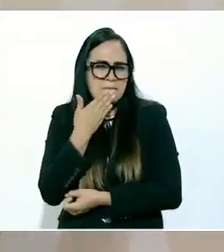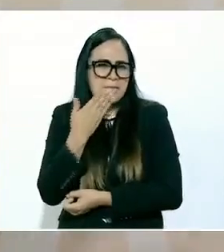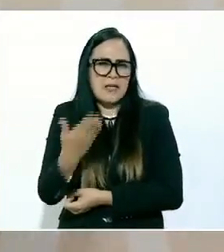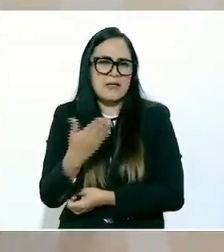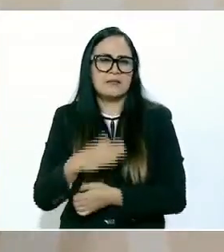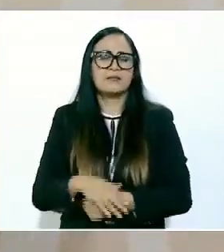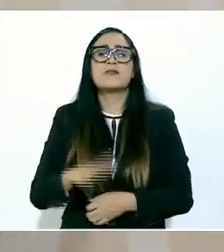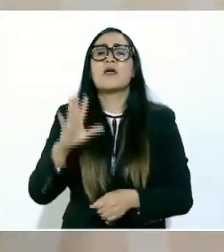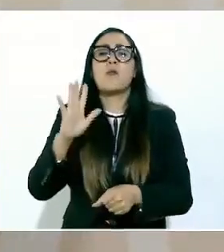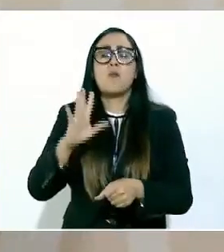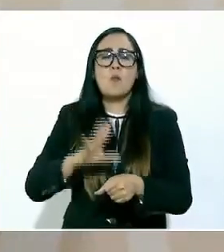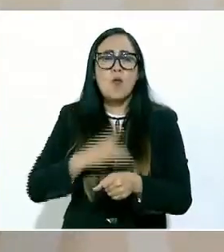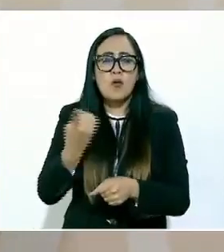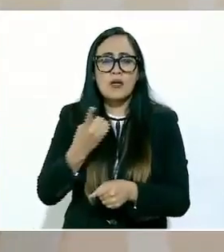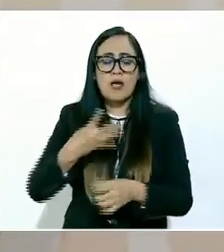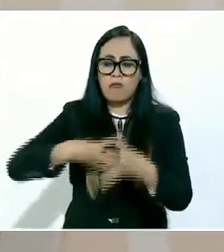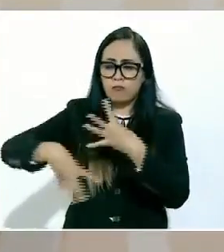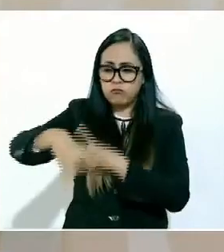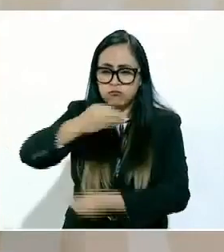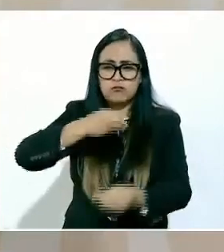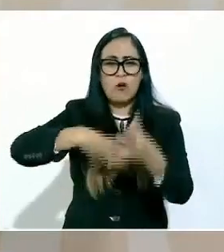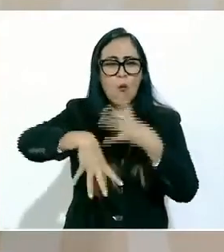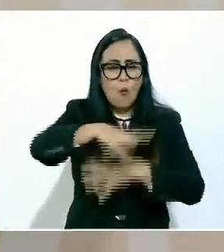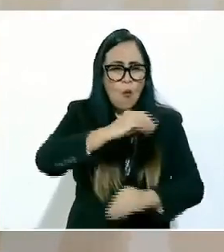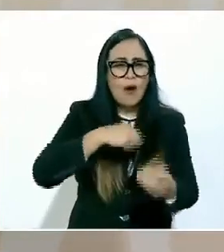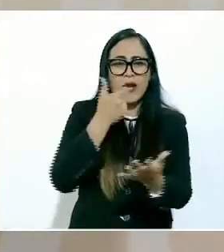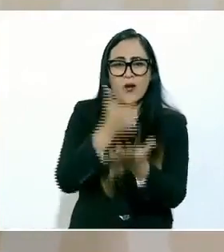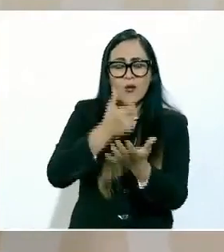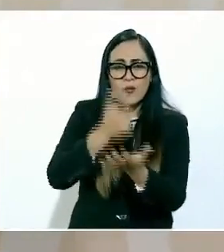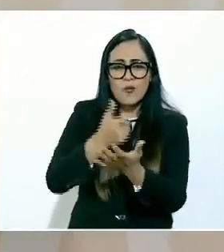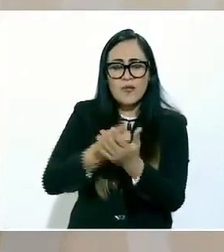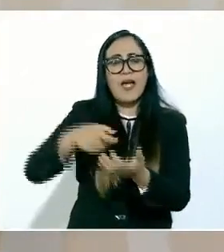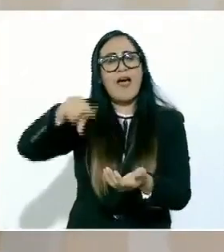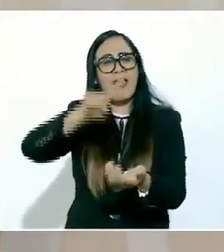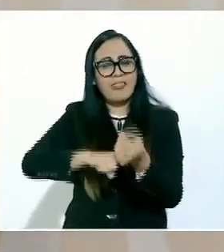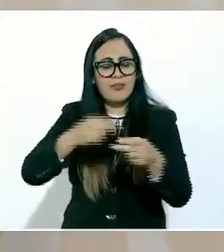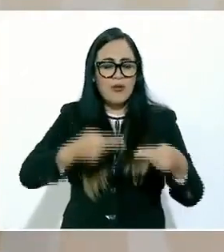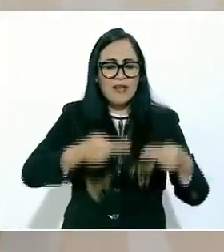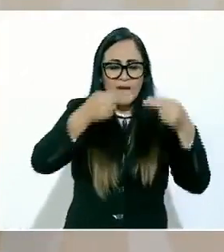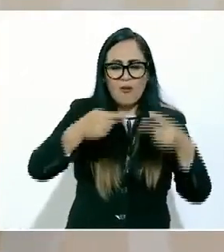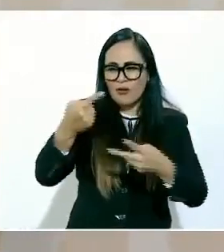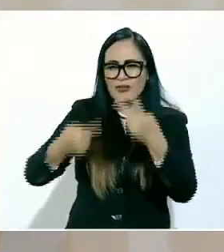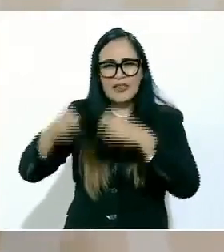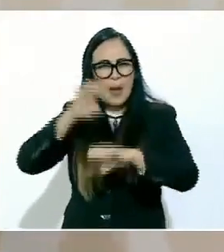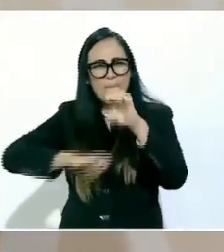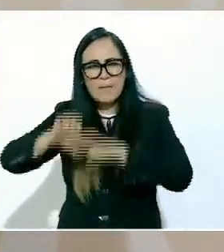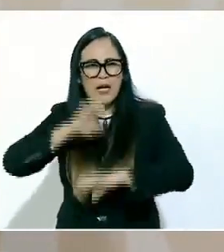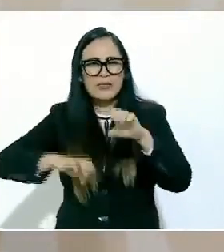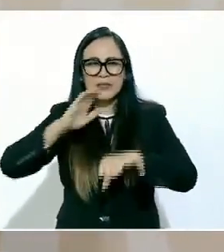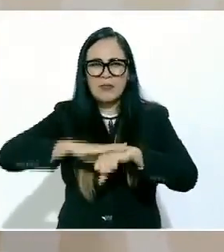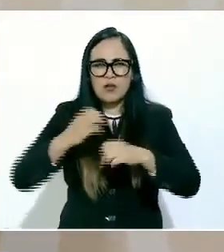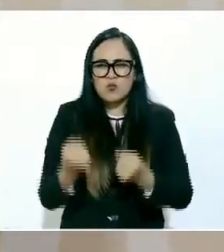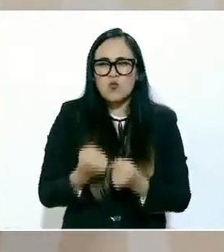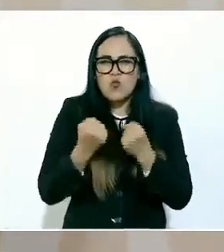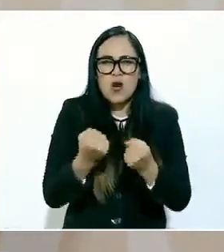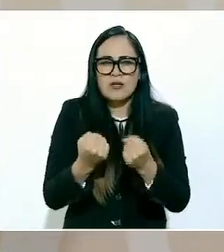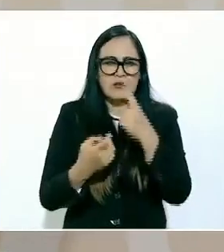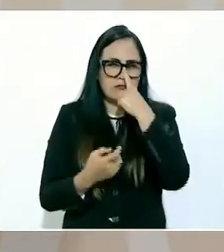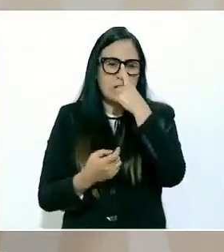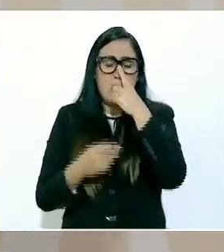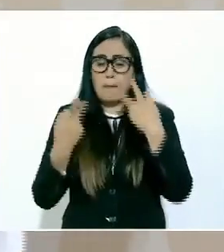porque se reactiva la economía, se fortalece el mercado interno. Cuando la gente no tiene